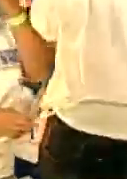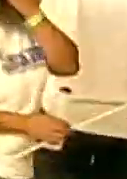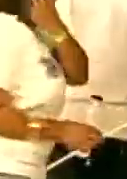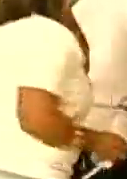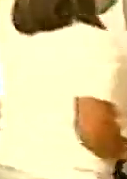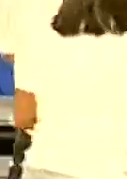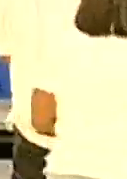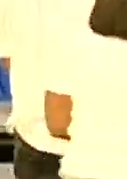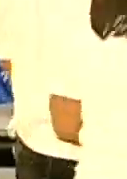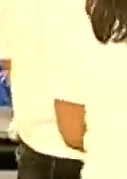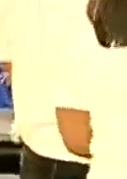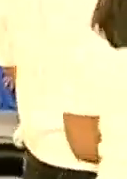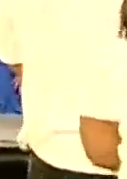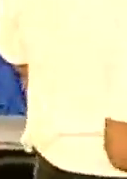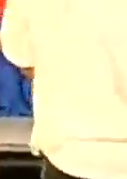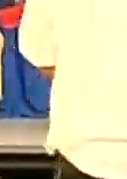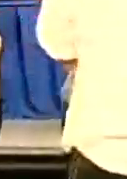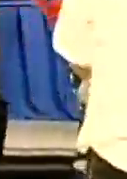una